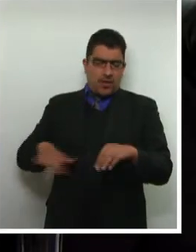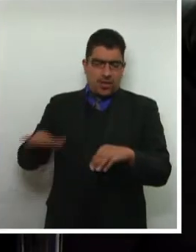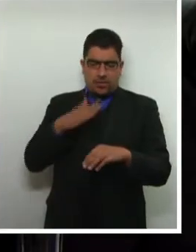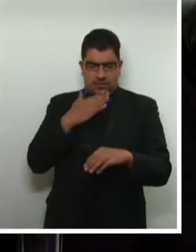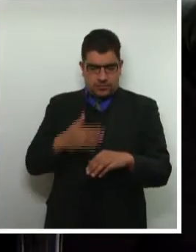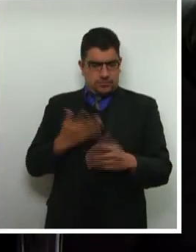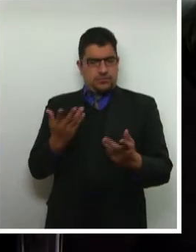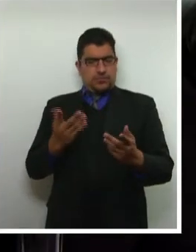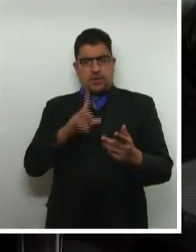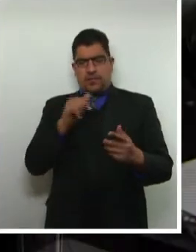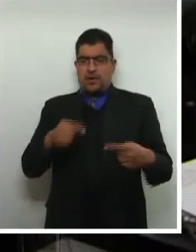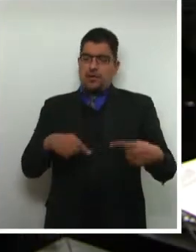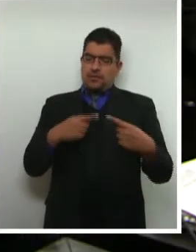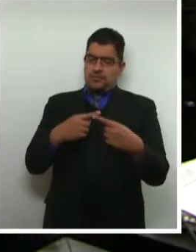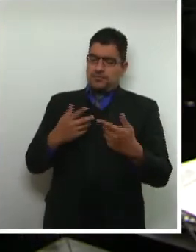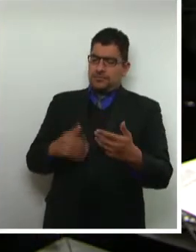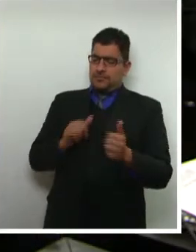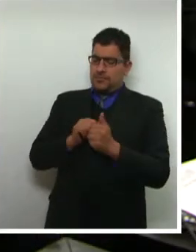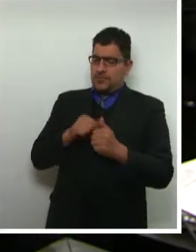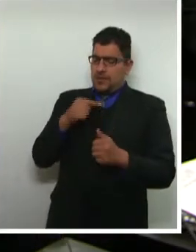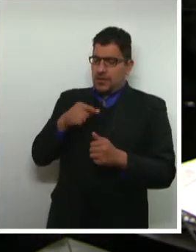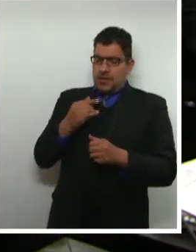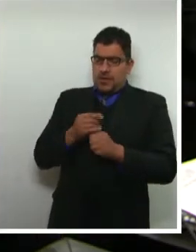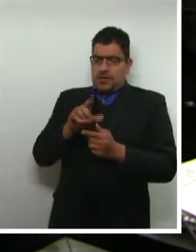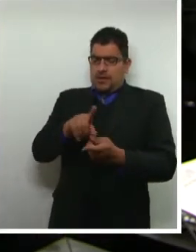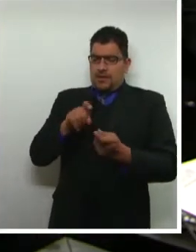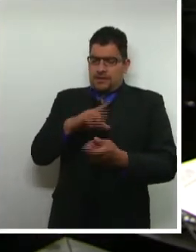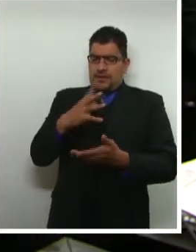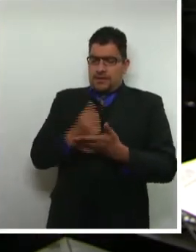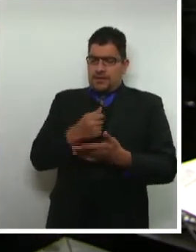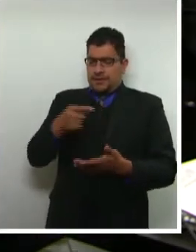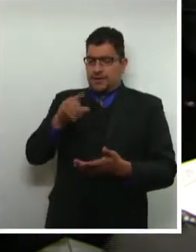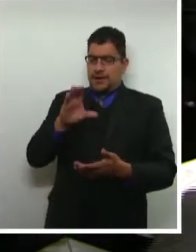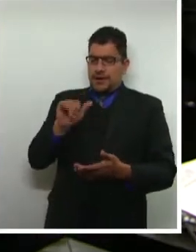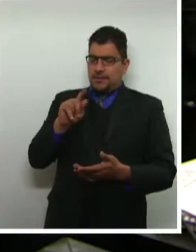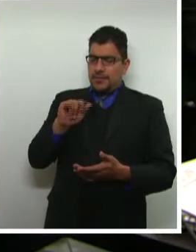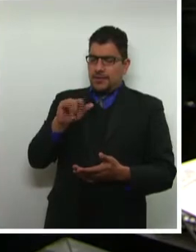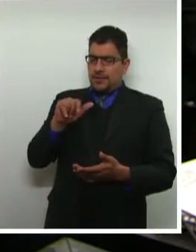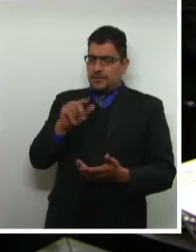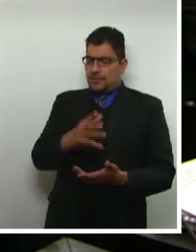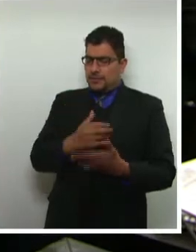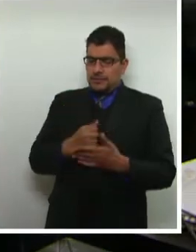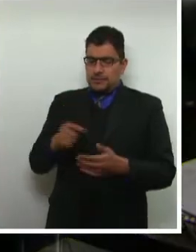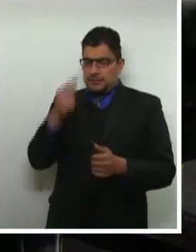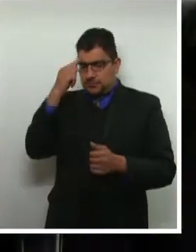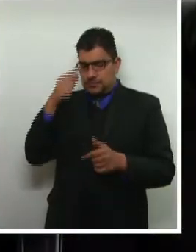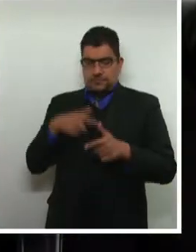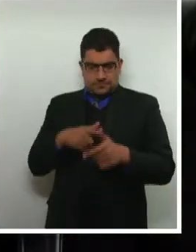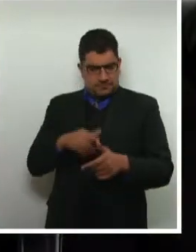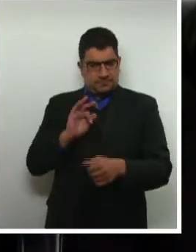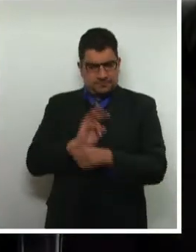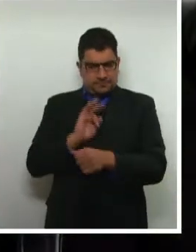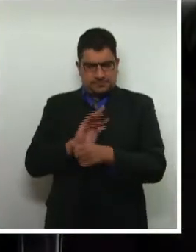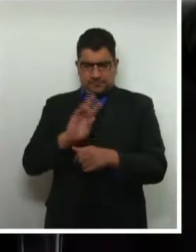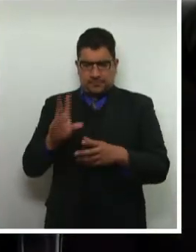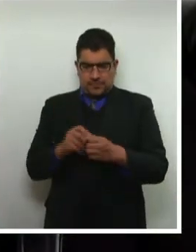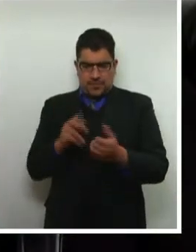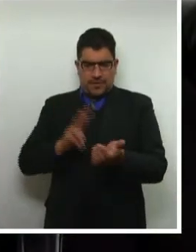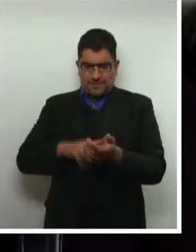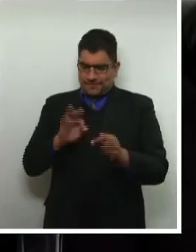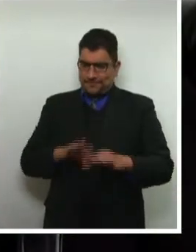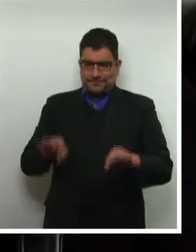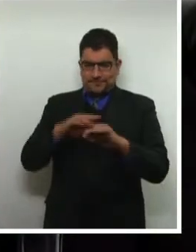por el otro está en contra de este fondo de capitalidad para poder conservar esta riqueza.